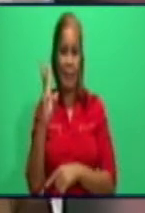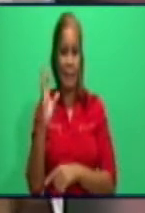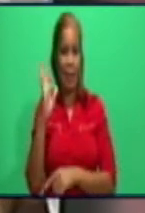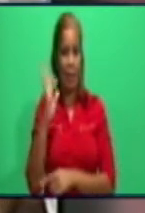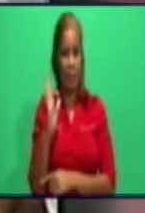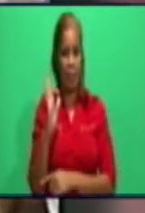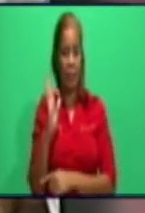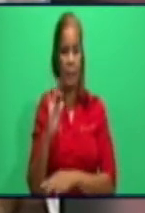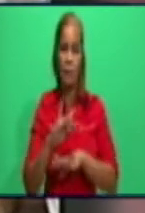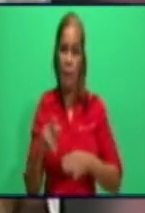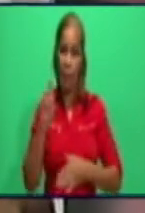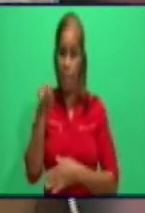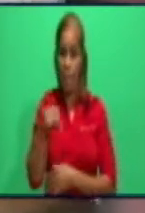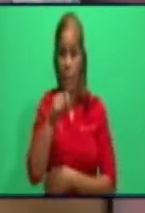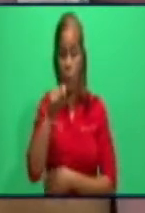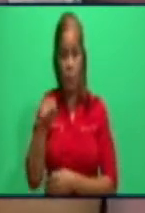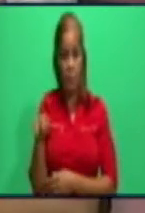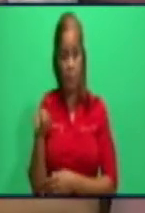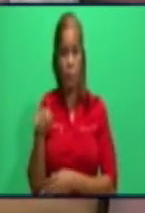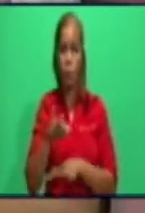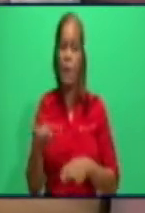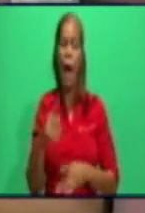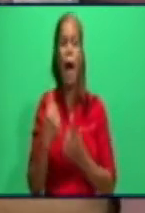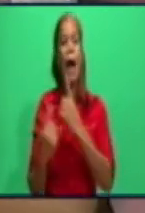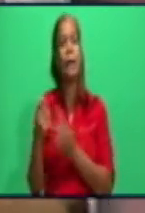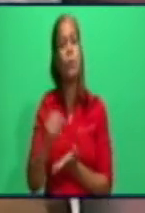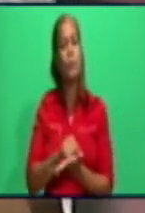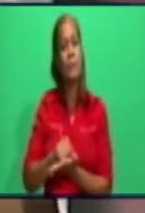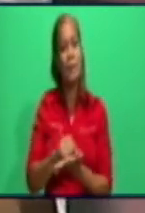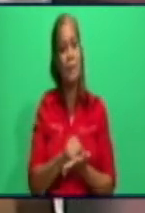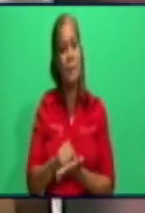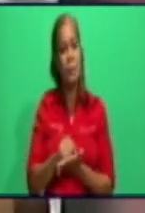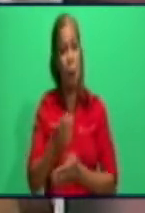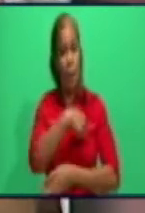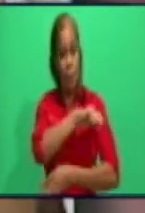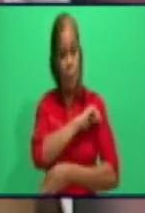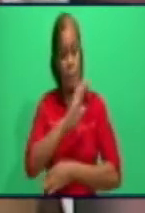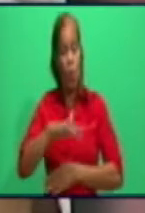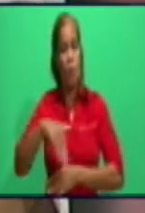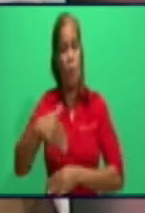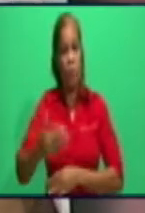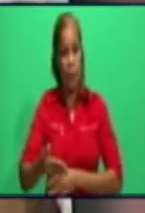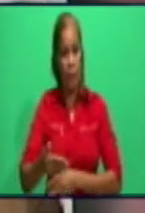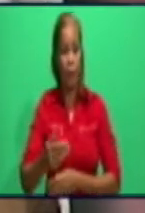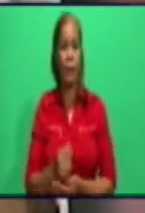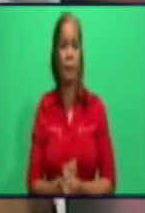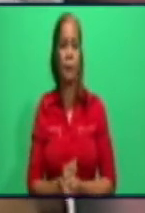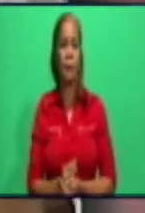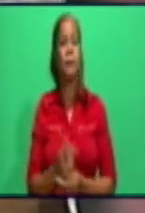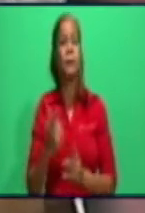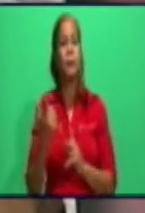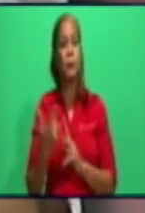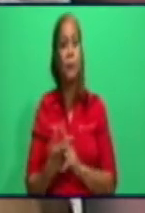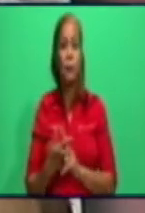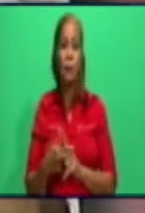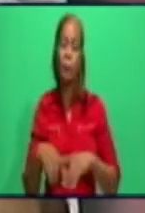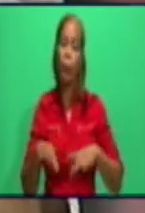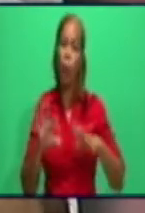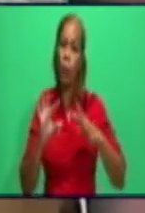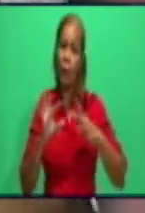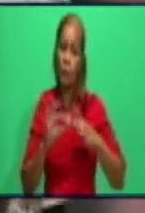servicio a urgencia, emergencia, como ya se ha explicado aquí en otras ocasiones, y excepcionalmente los casos oncológicos que por